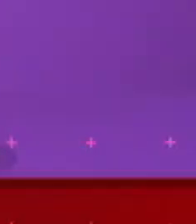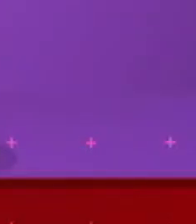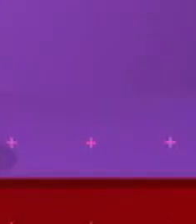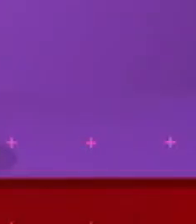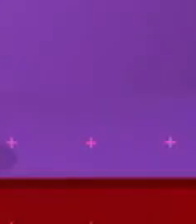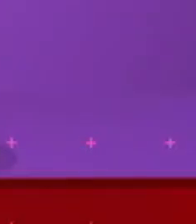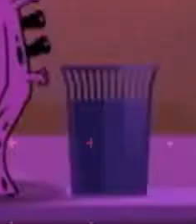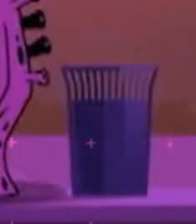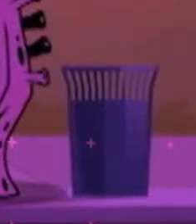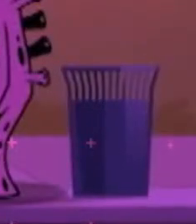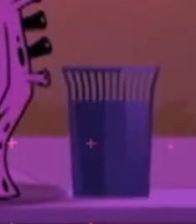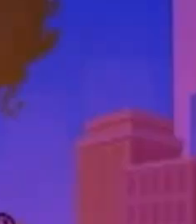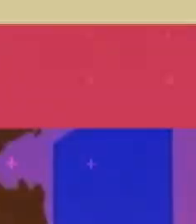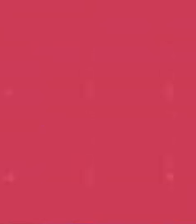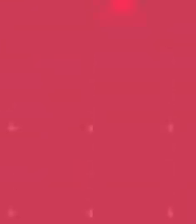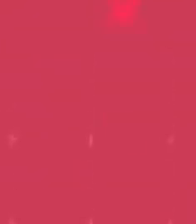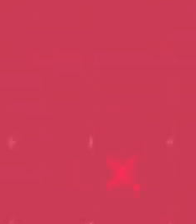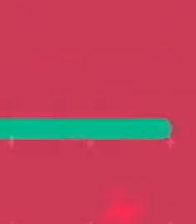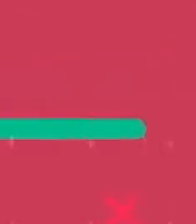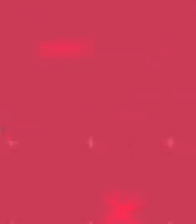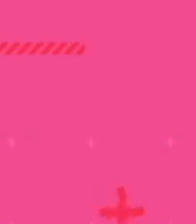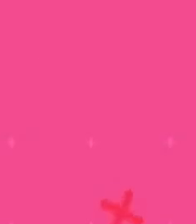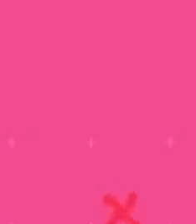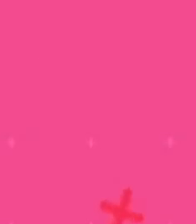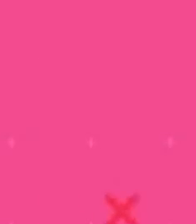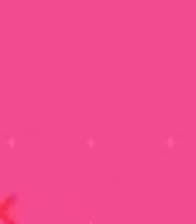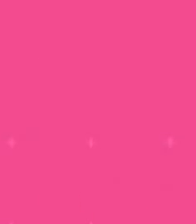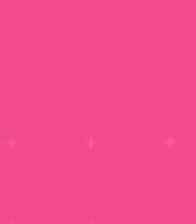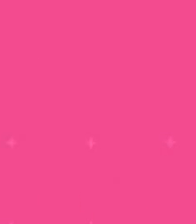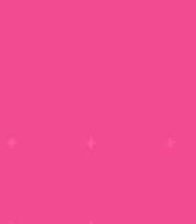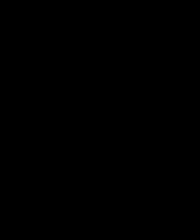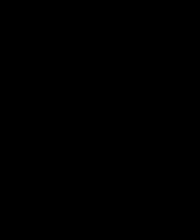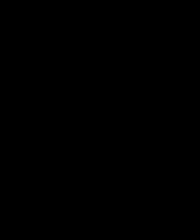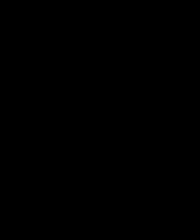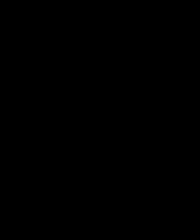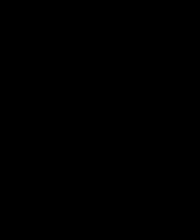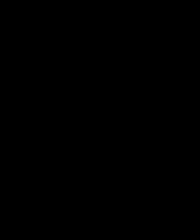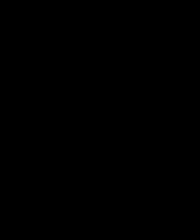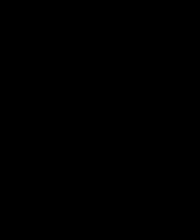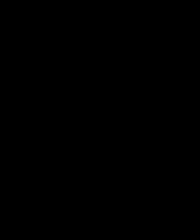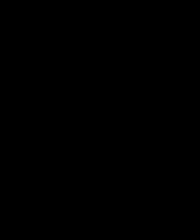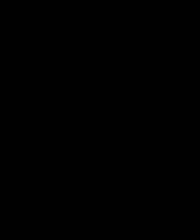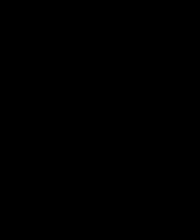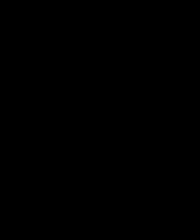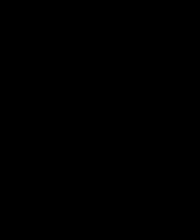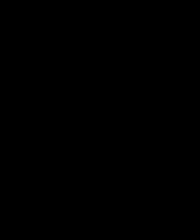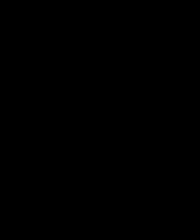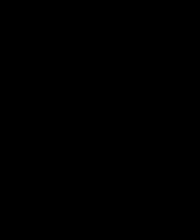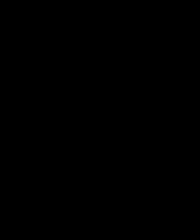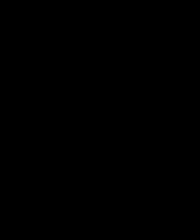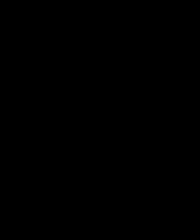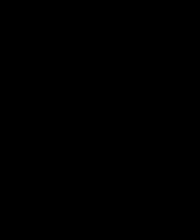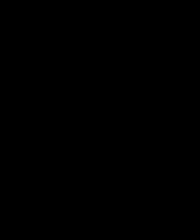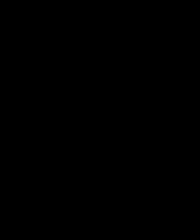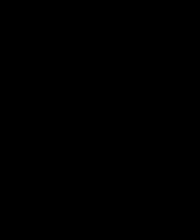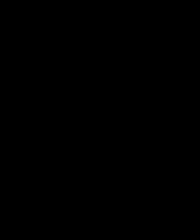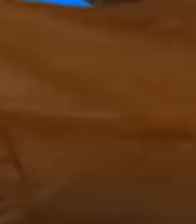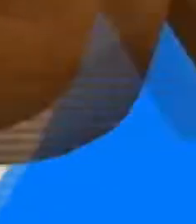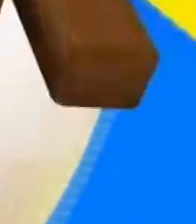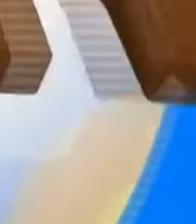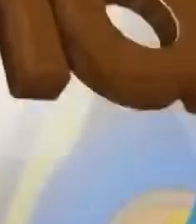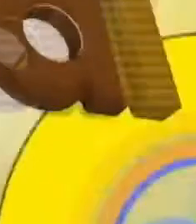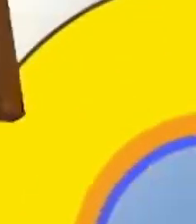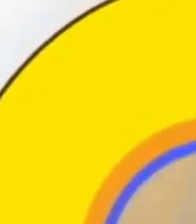noche y el domingo 21 a las 11 de la mañana. Aquí en 13, Costa Rica